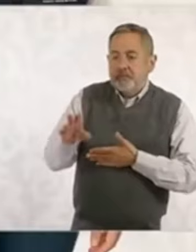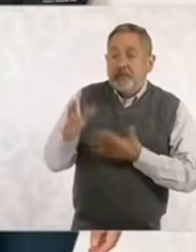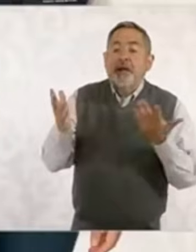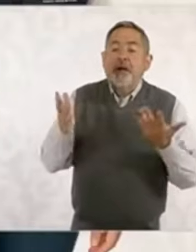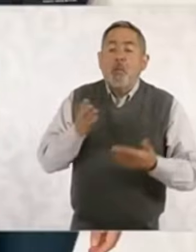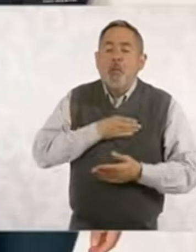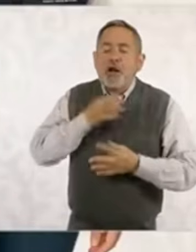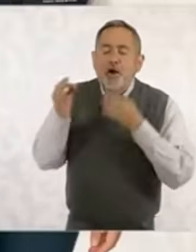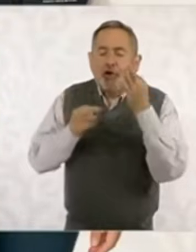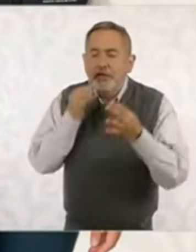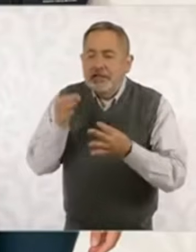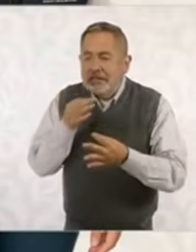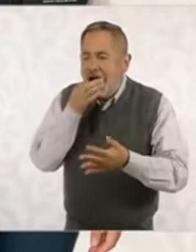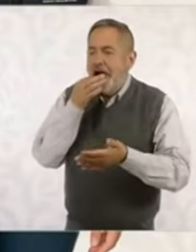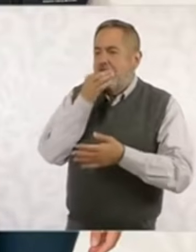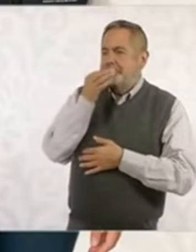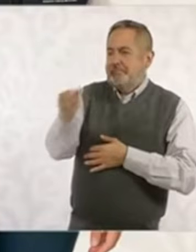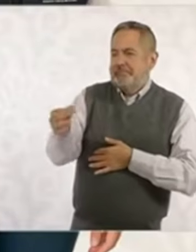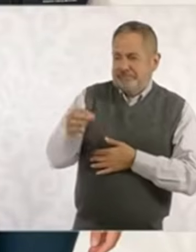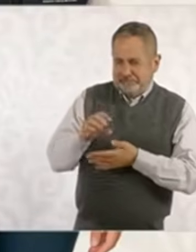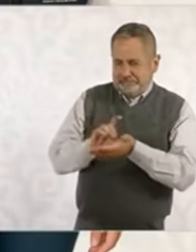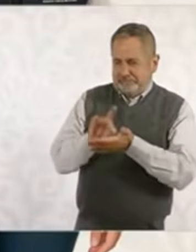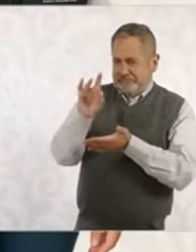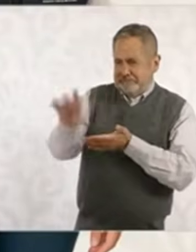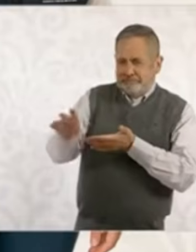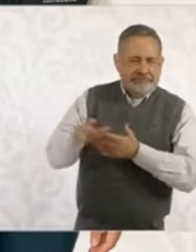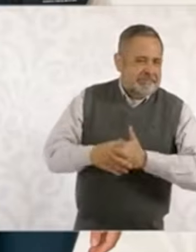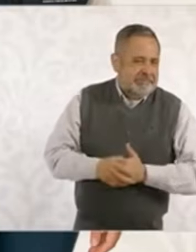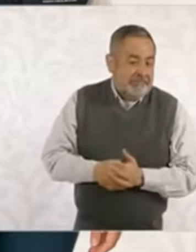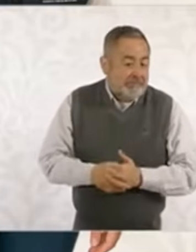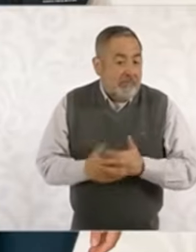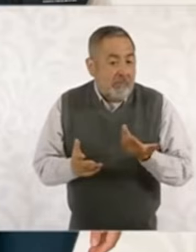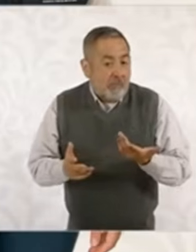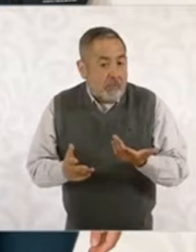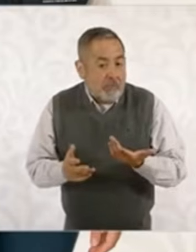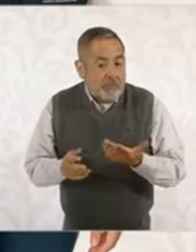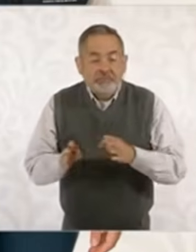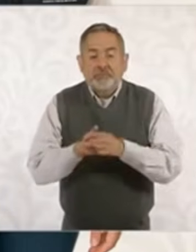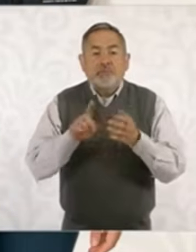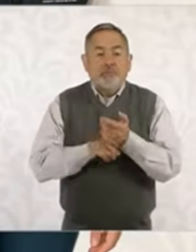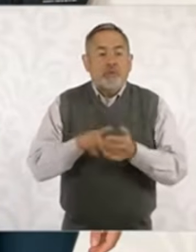de México por condonaciones de intereses y de adeudos a más de